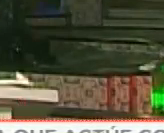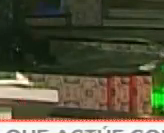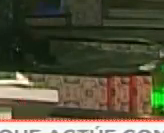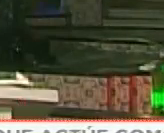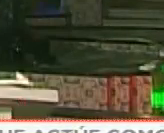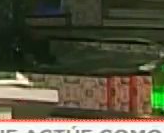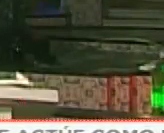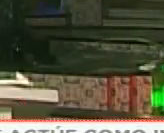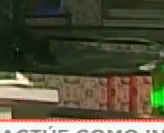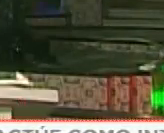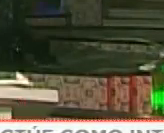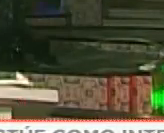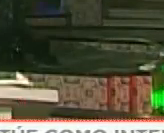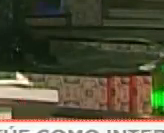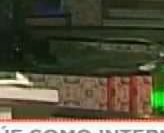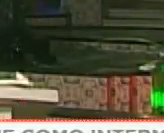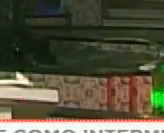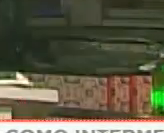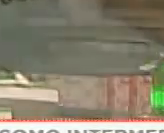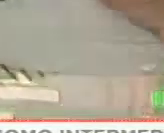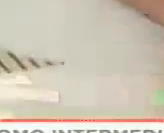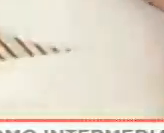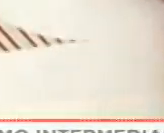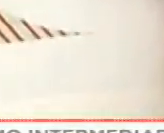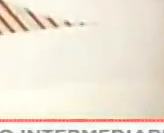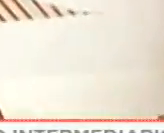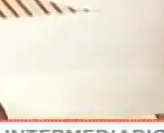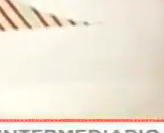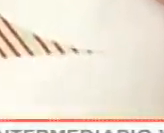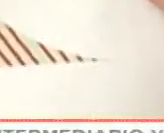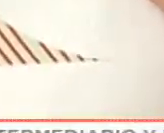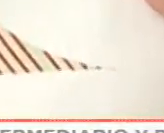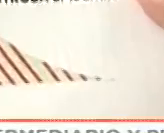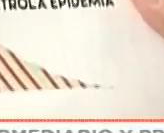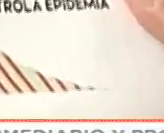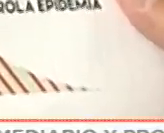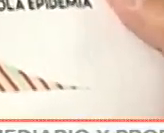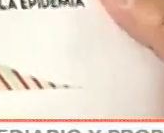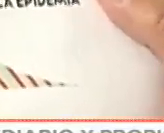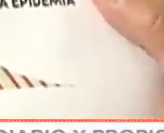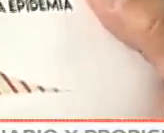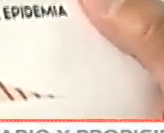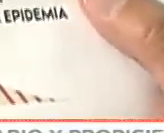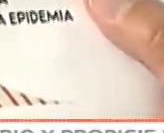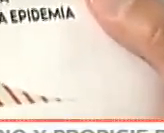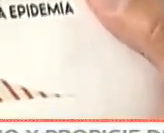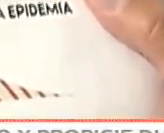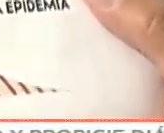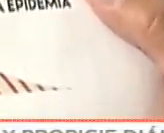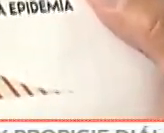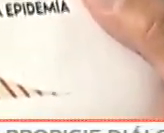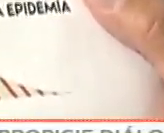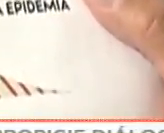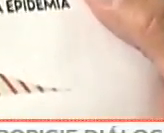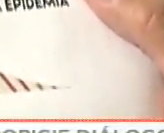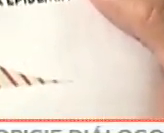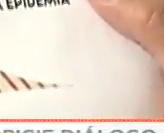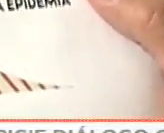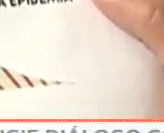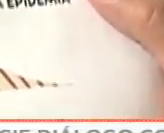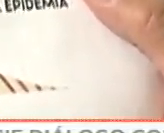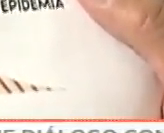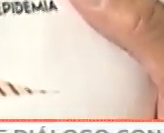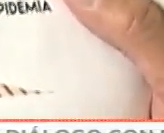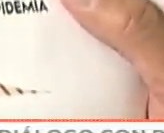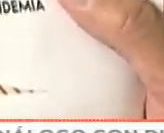ese momento, con dos casos, el presidente lo explicó en esa oportunidad, Venezuela se encontraba en este